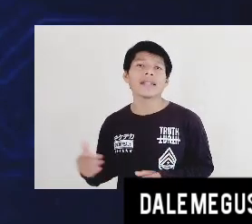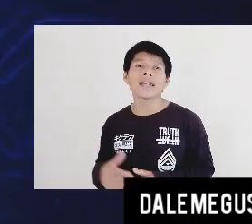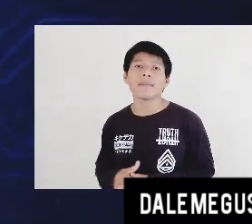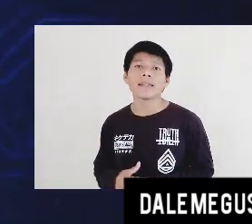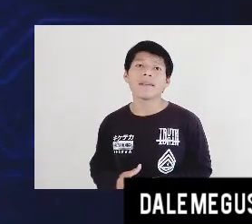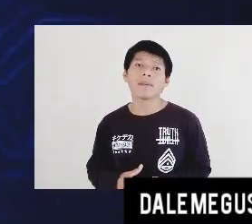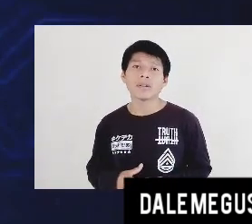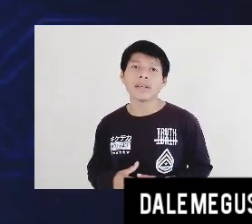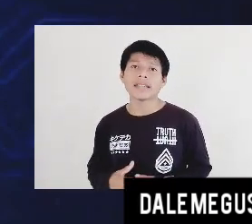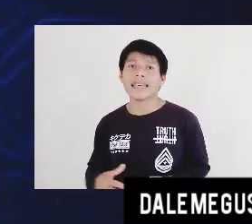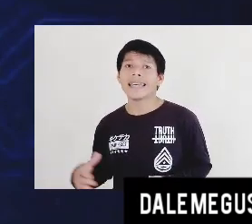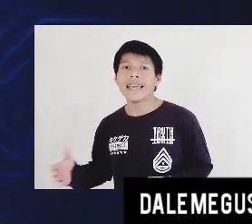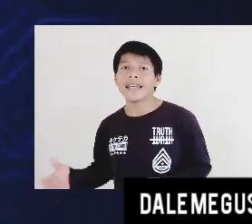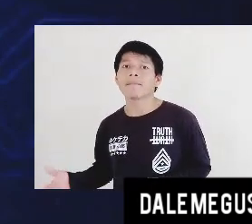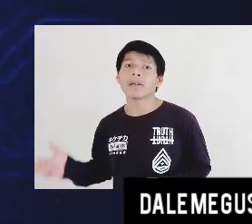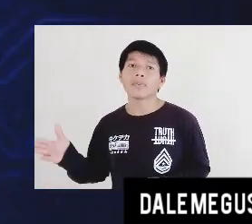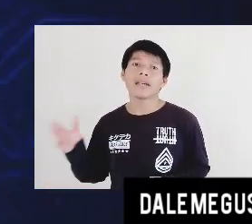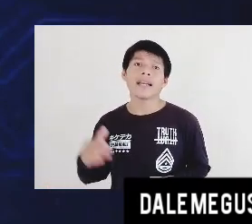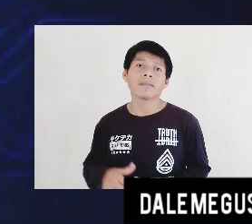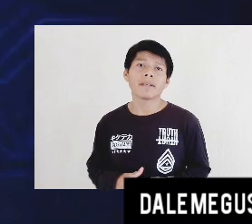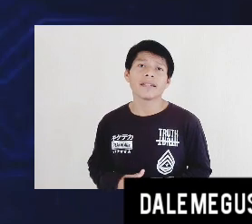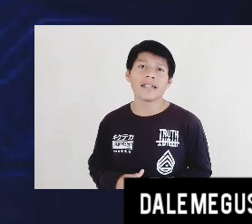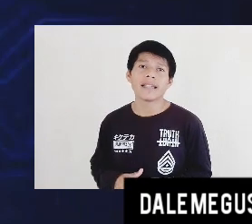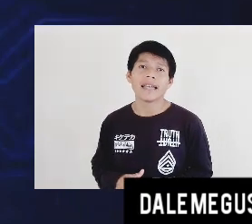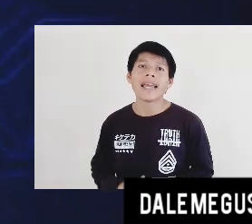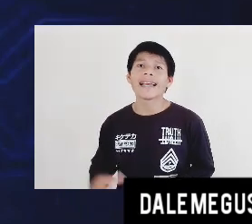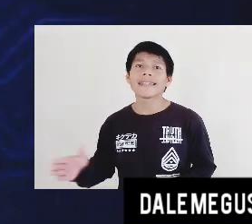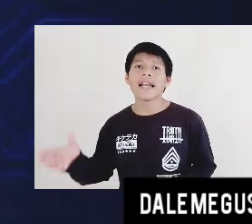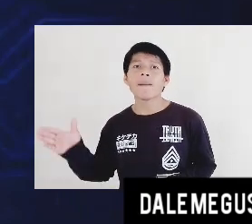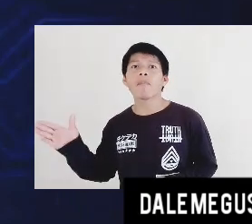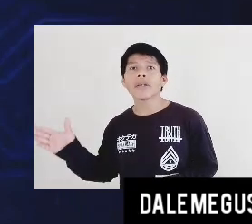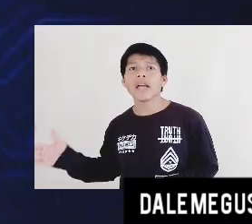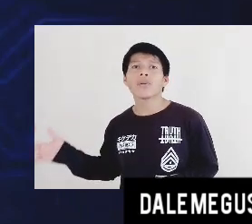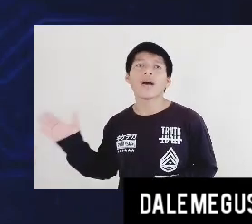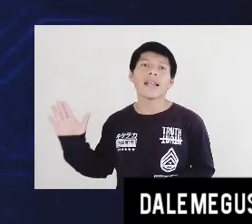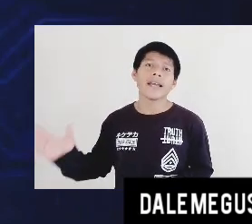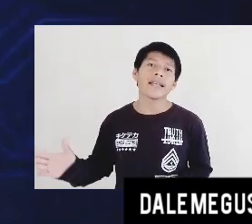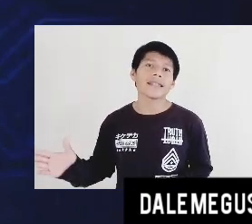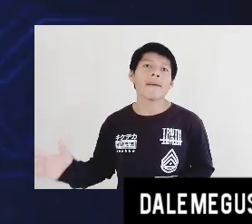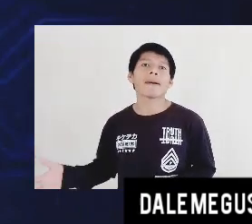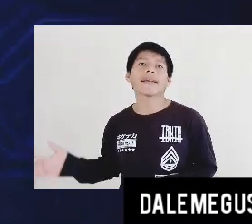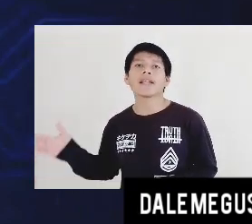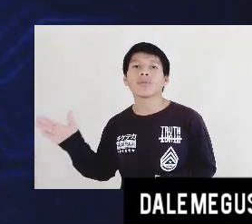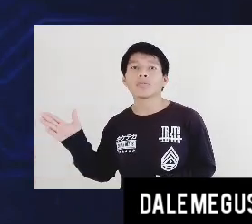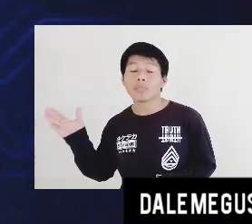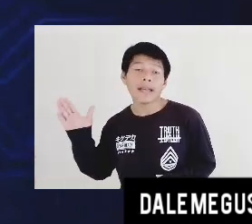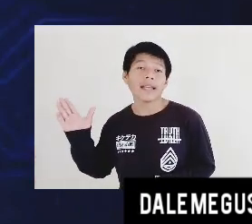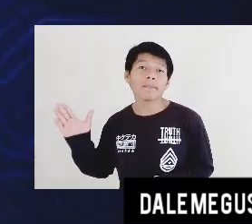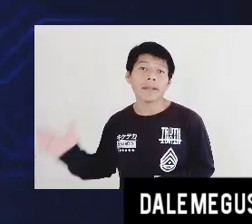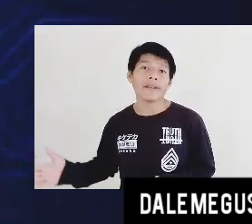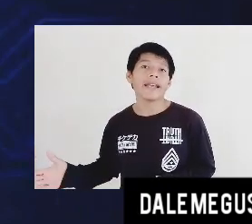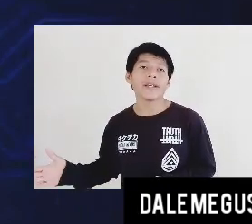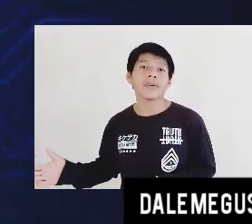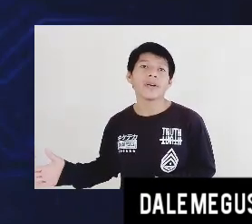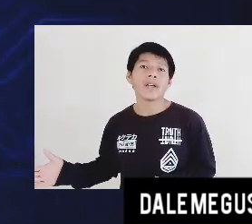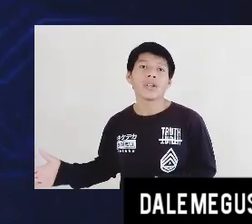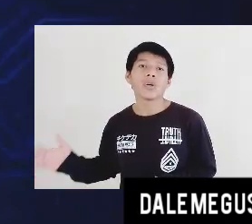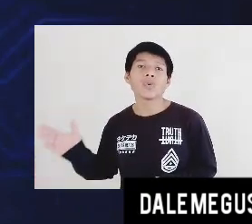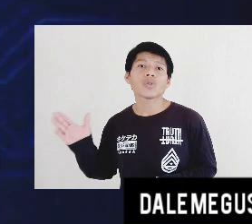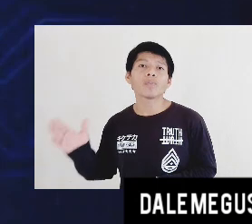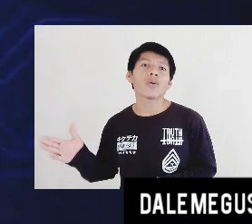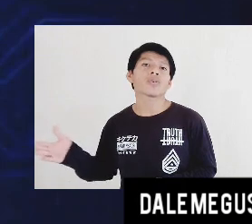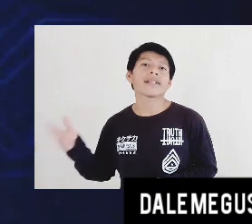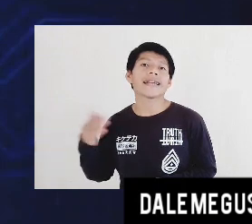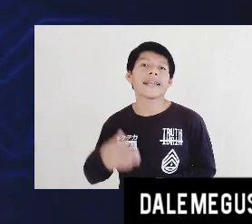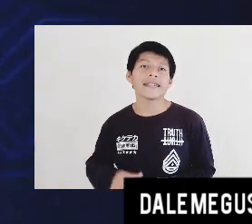a una lista más de personas que quieren perjudicar al presidente, que están apoyando a la derecha para que el privilegio